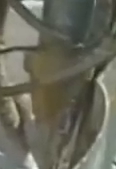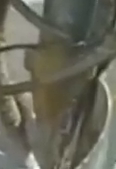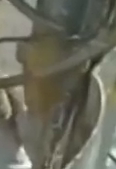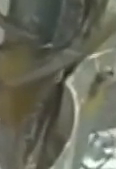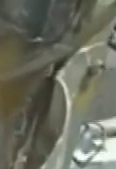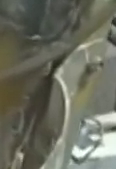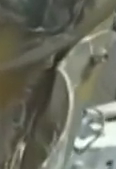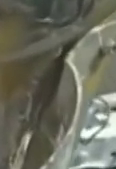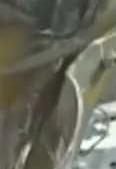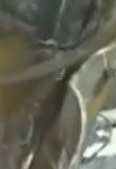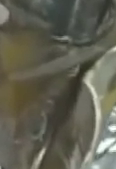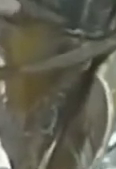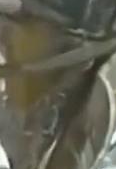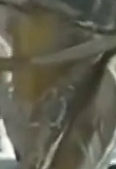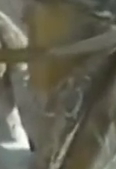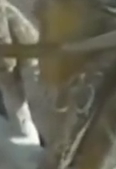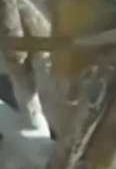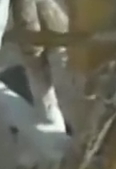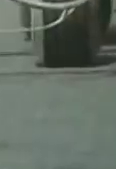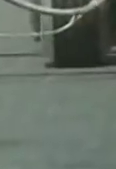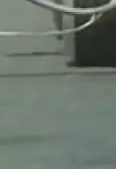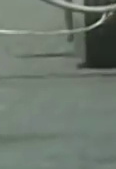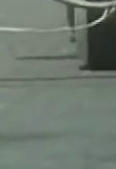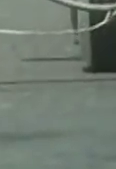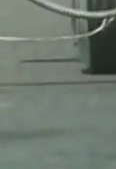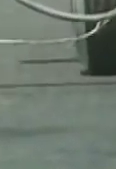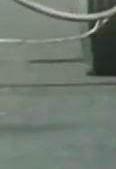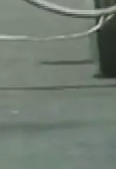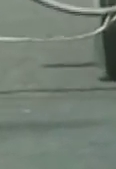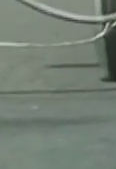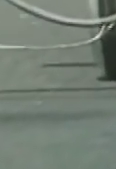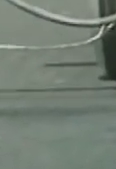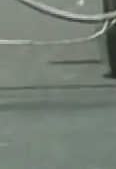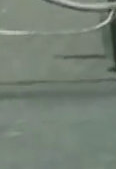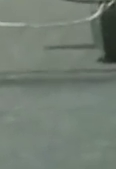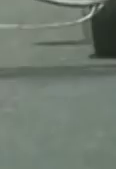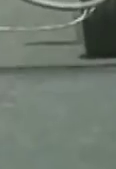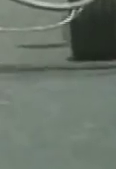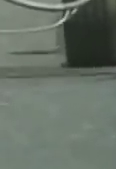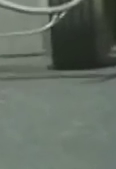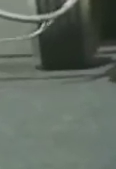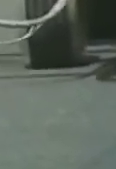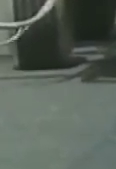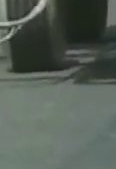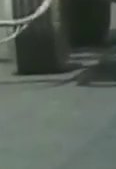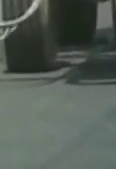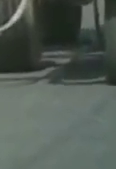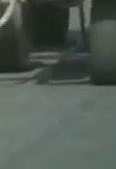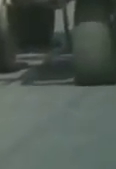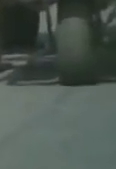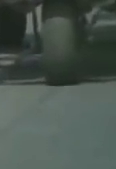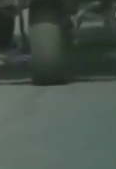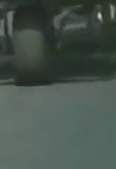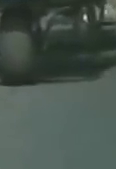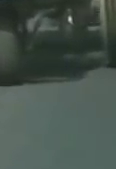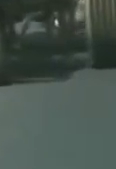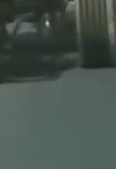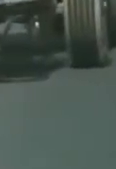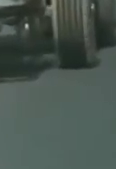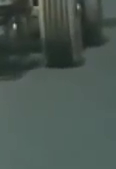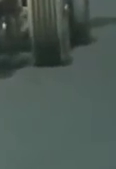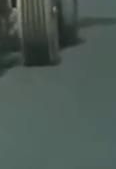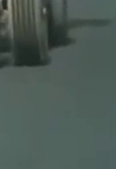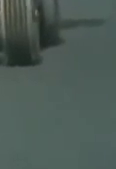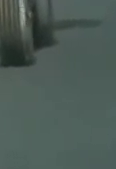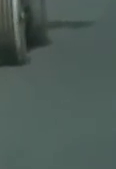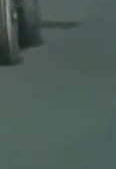fecha 315 porque tenemos que rendir el proyecto ante el Consejo Federal de Gobierno. ¿Verdad que aquí estamos todos juntos? Barrio Nuevo,